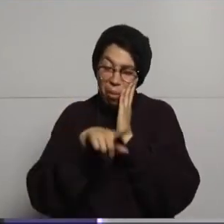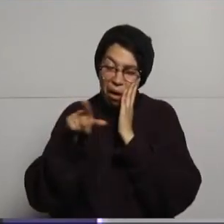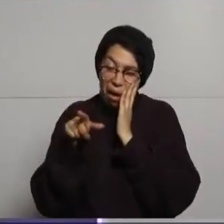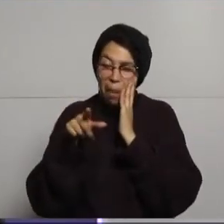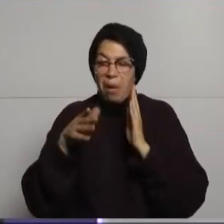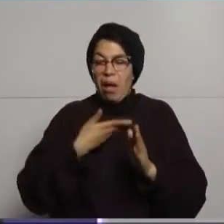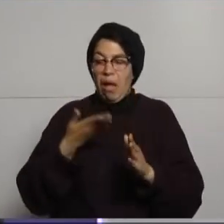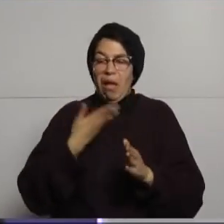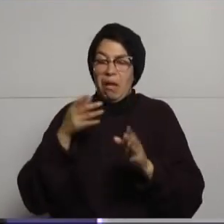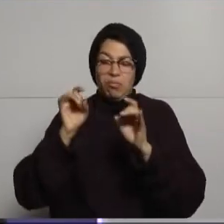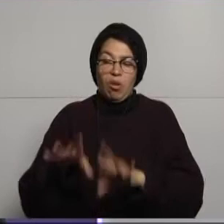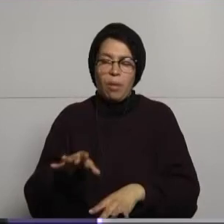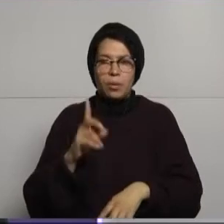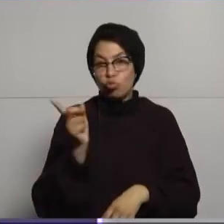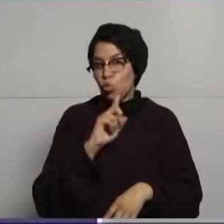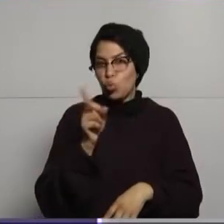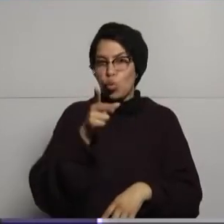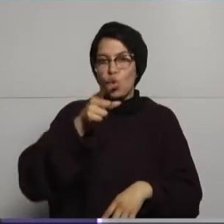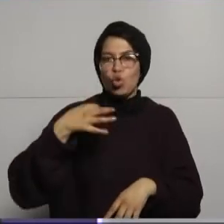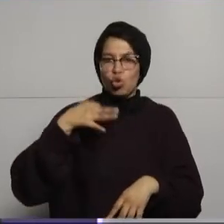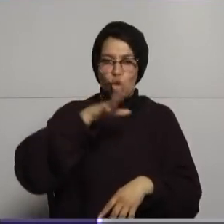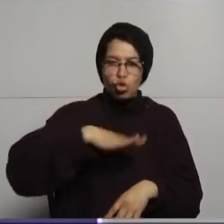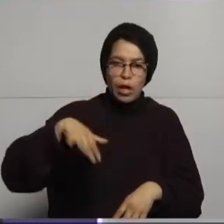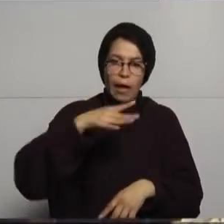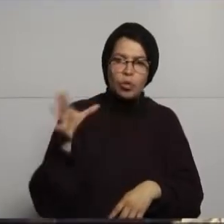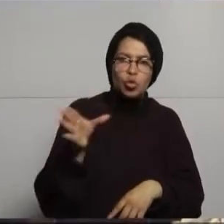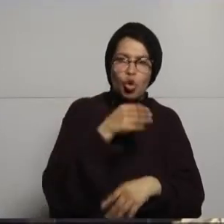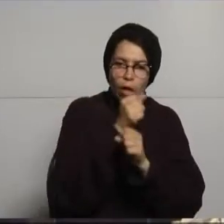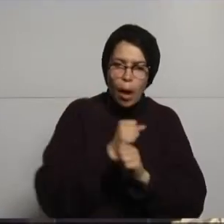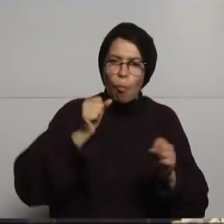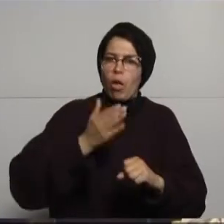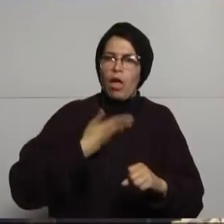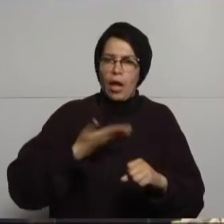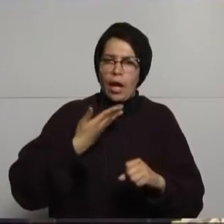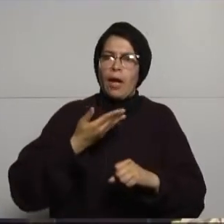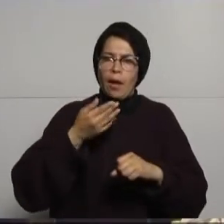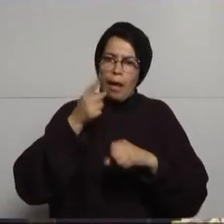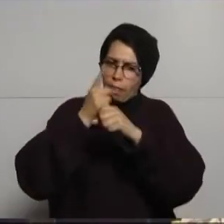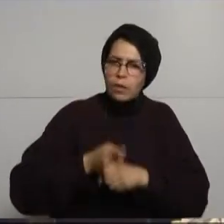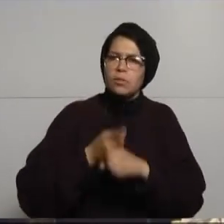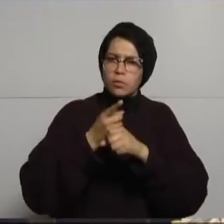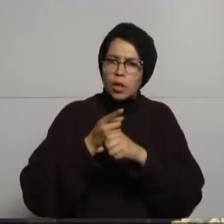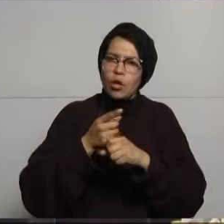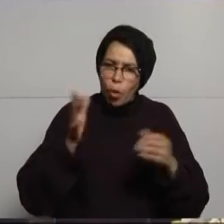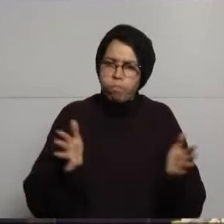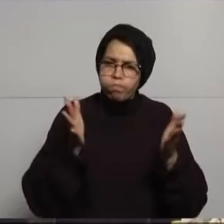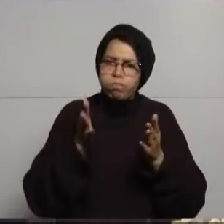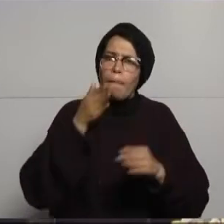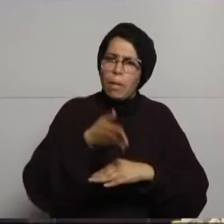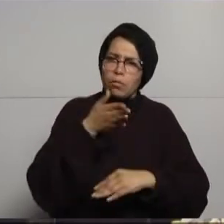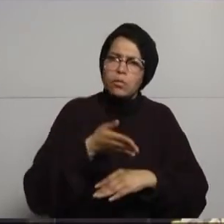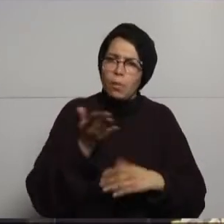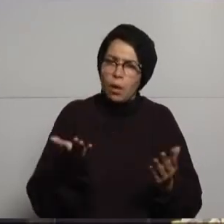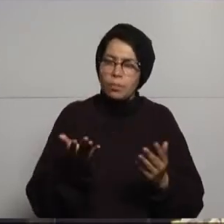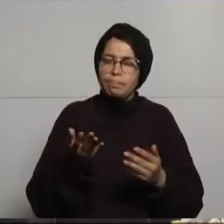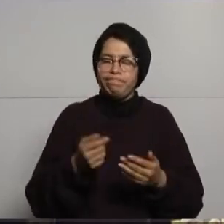cambiando y construyendo una sociedad cada vez más justa. Muchas gracias, Daniel. Estaba pensando ahora, cuando Jorge decía los ejemplos de